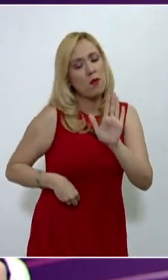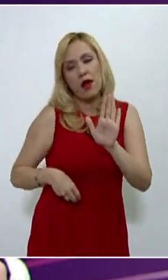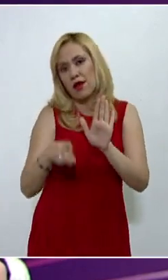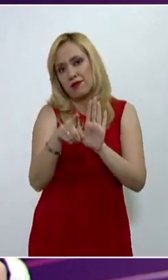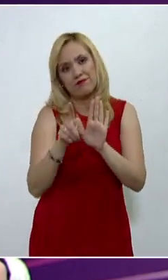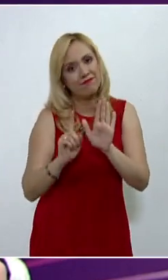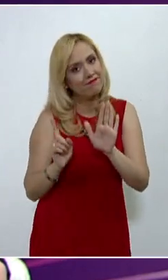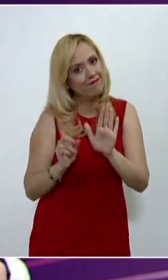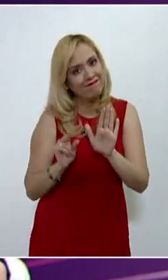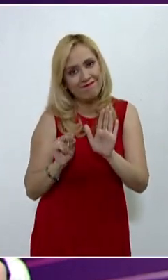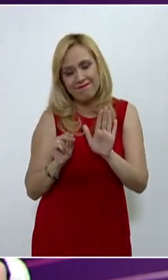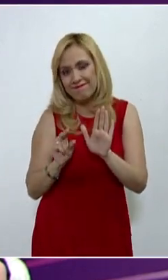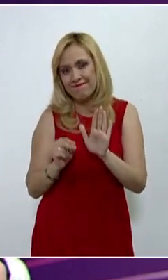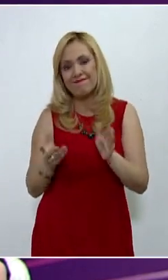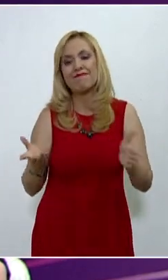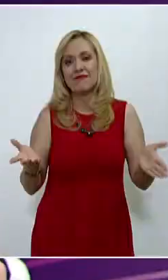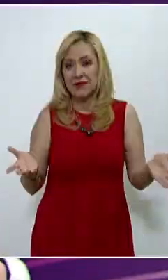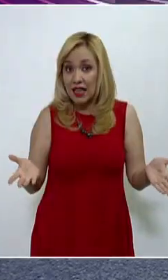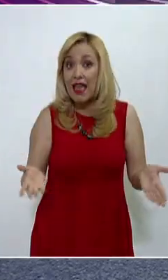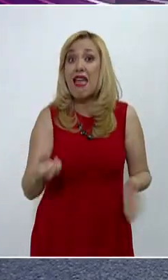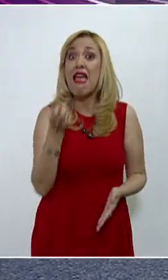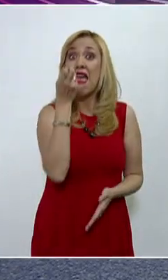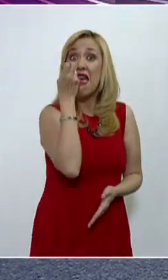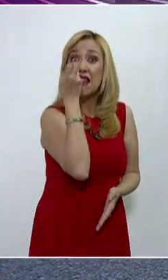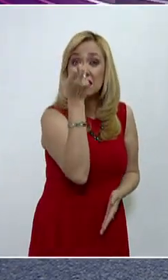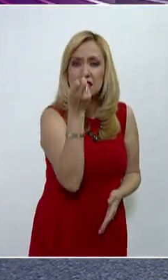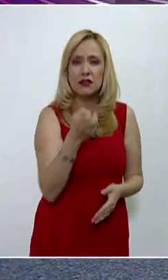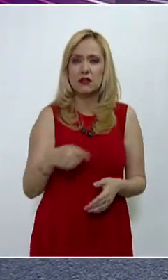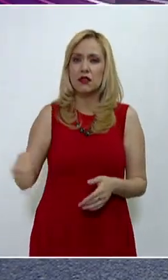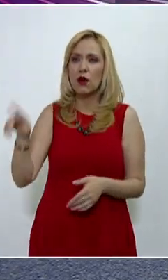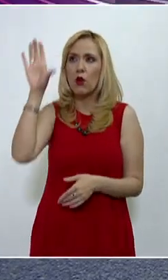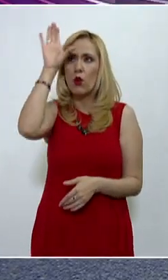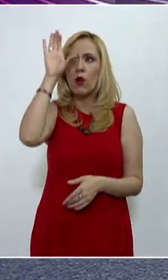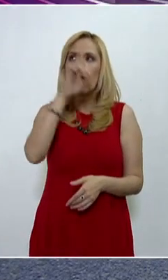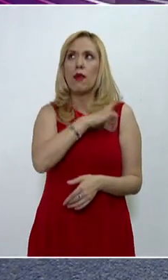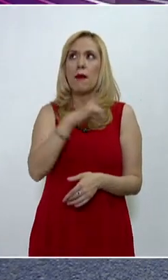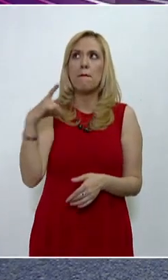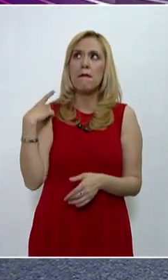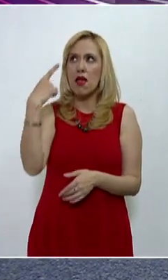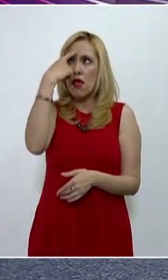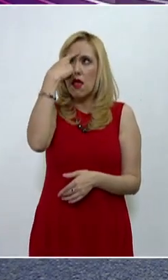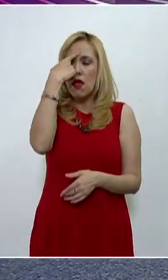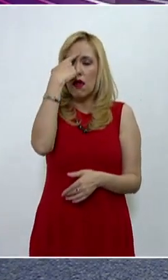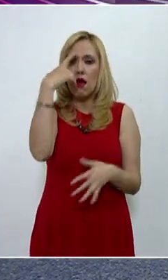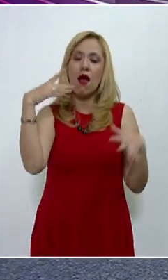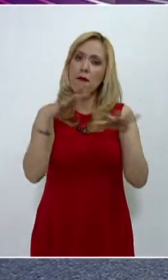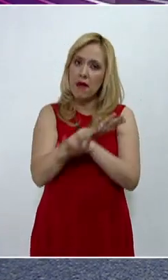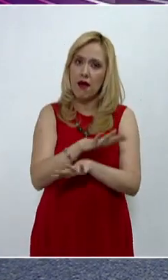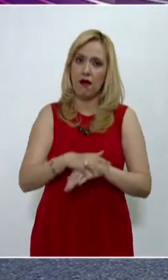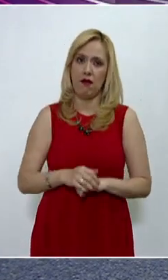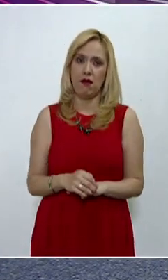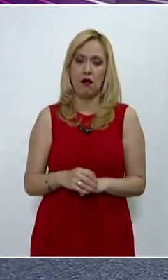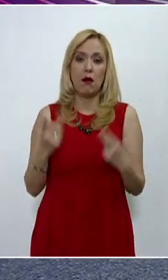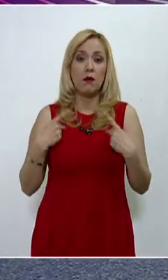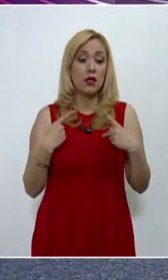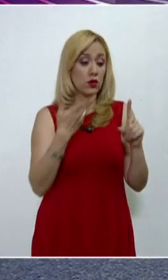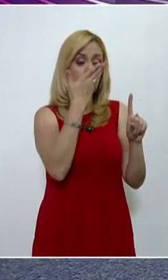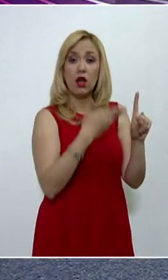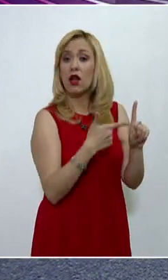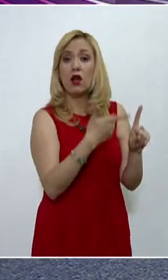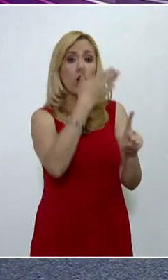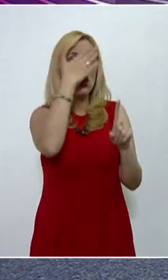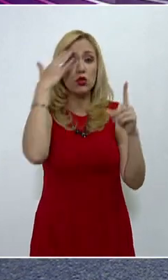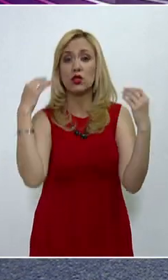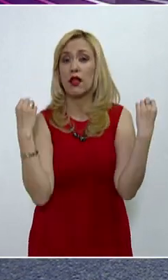acreditado tu culpabilidad. Esa es parte, digamos, de la estructura cultural que debemos cambiar. Esa persona es